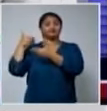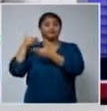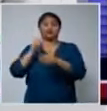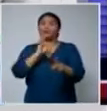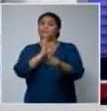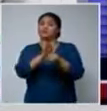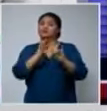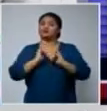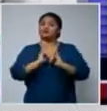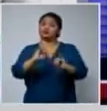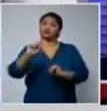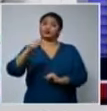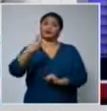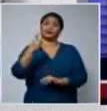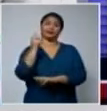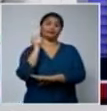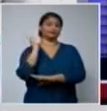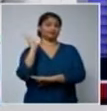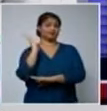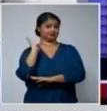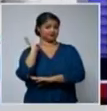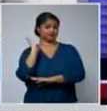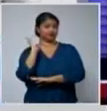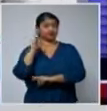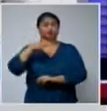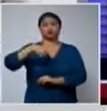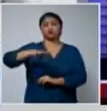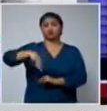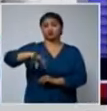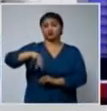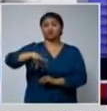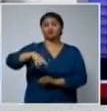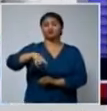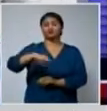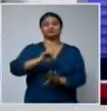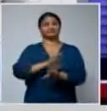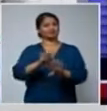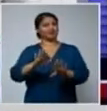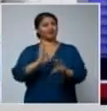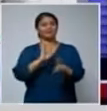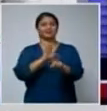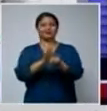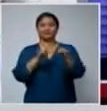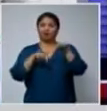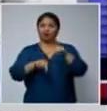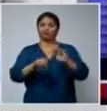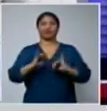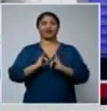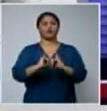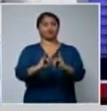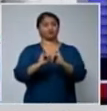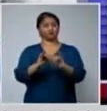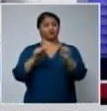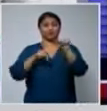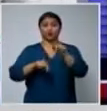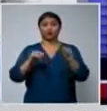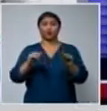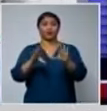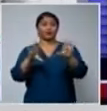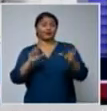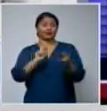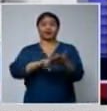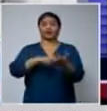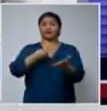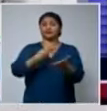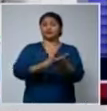primera conferencia de prensa sobre la situación epidemiológica, comenzamos este espacio hoy. Nos acompaña la intérprete de lengua de